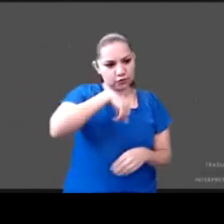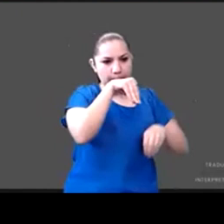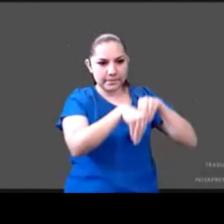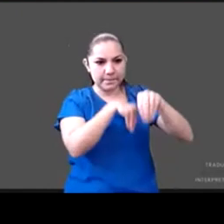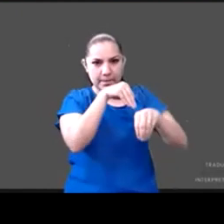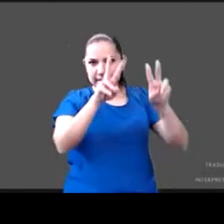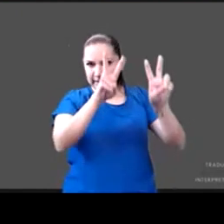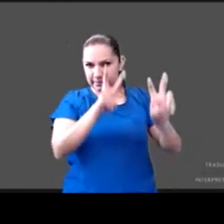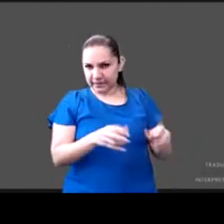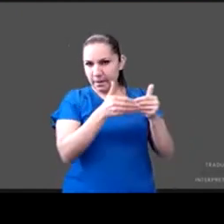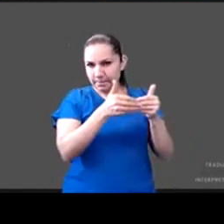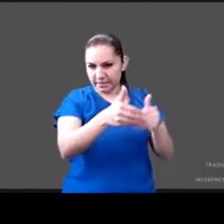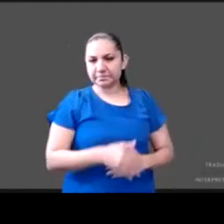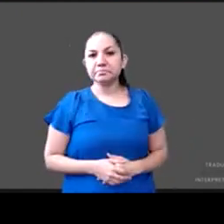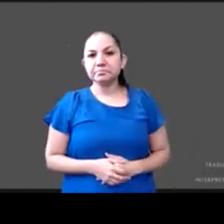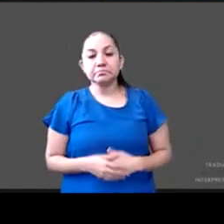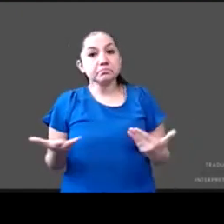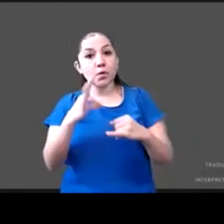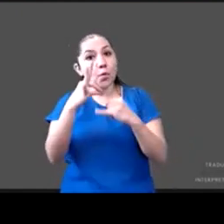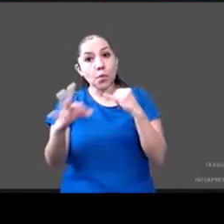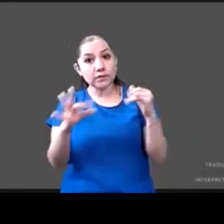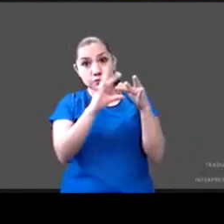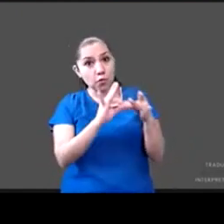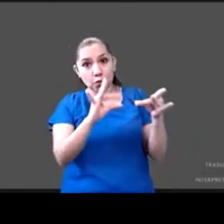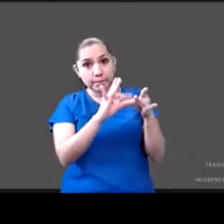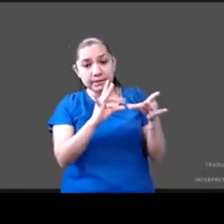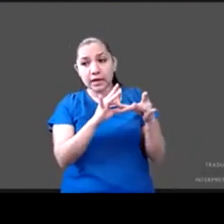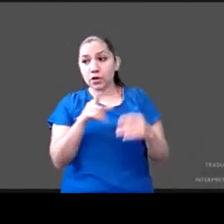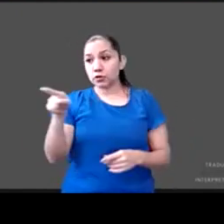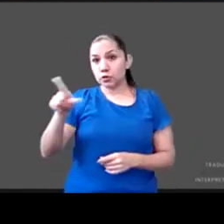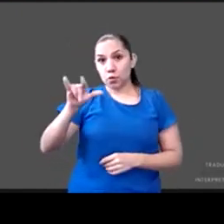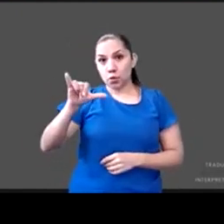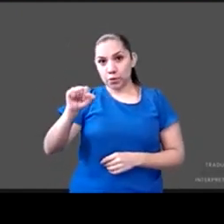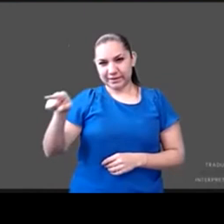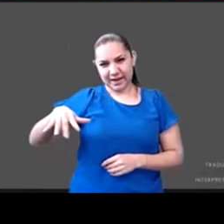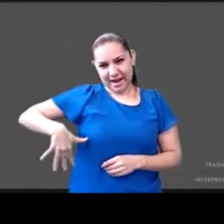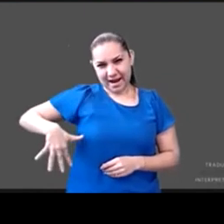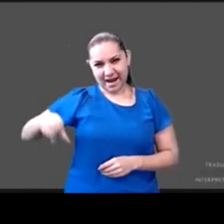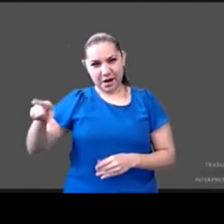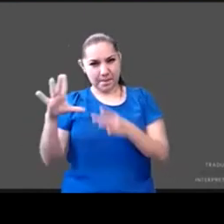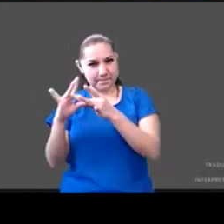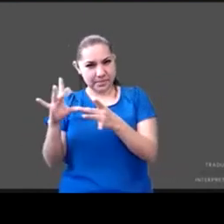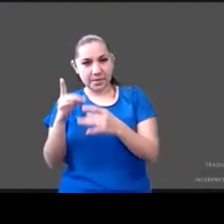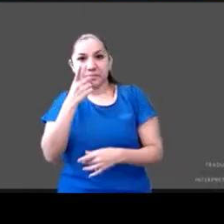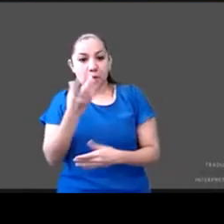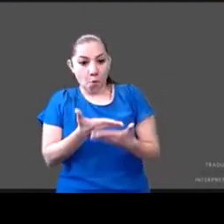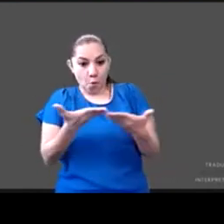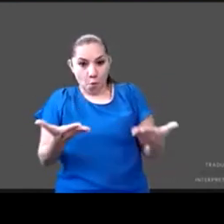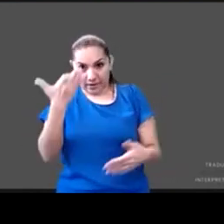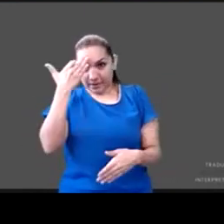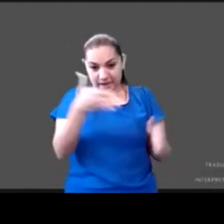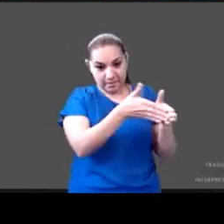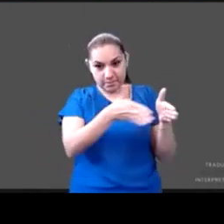El último comentario es, Luis decía que ha estado conociendo más a sus hijas,